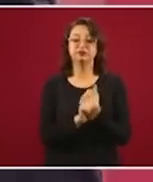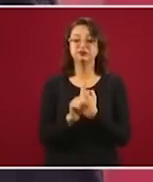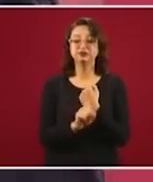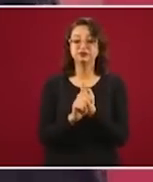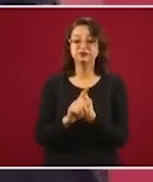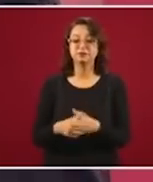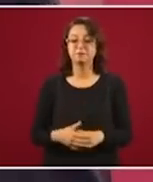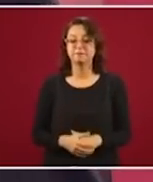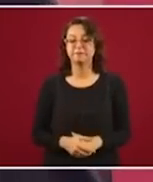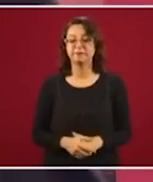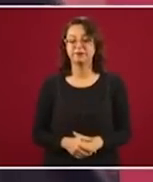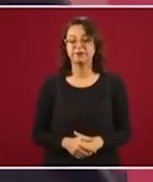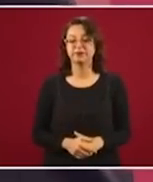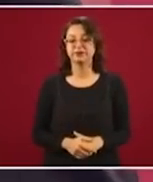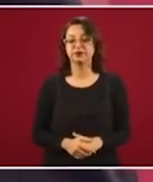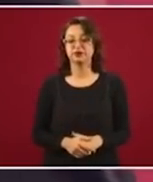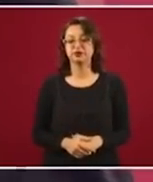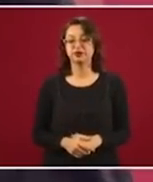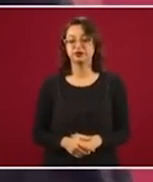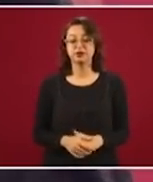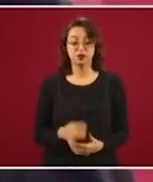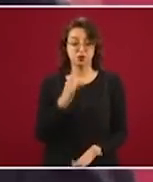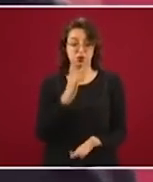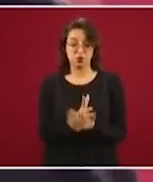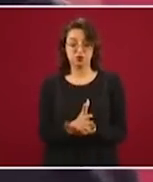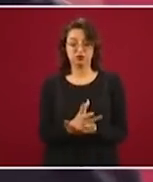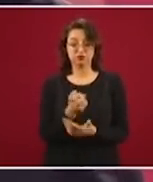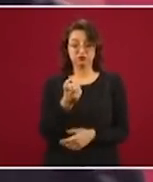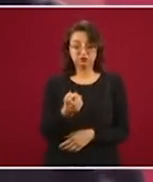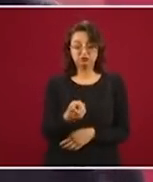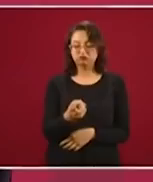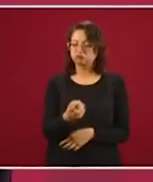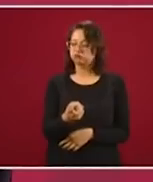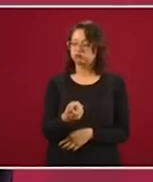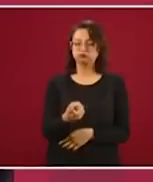Y no solo es eso,